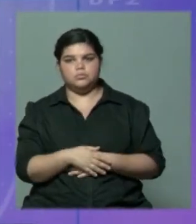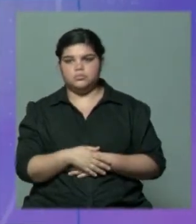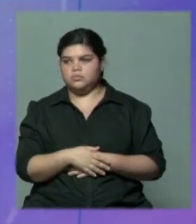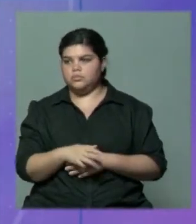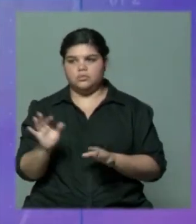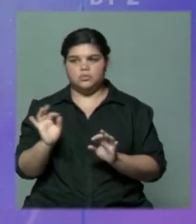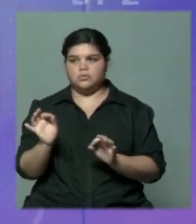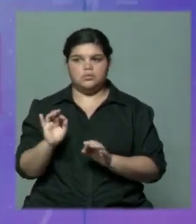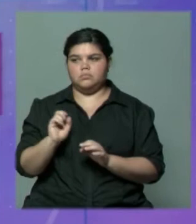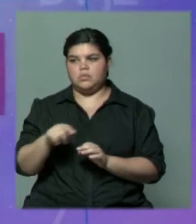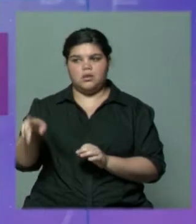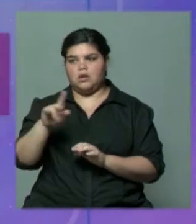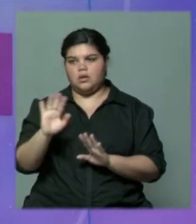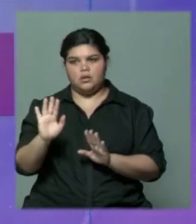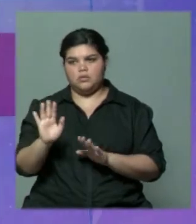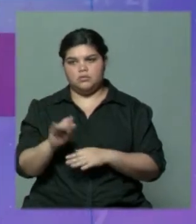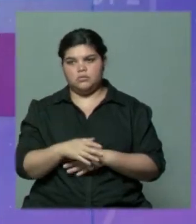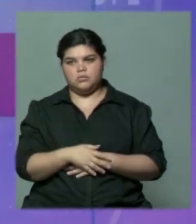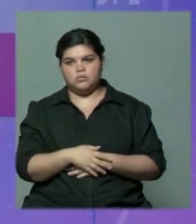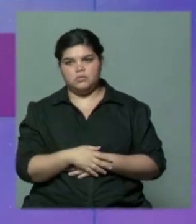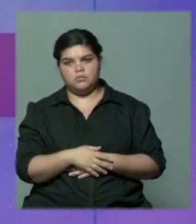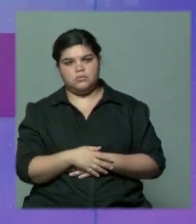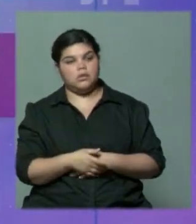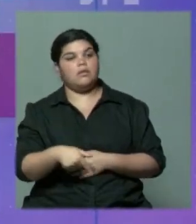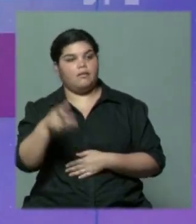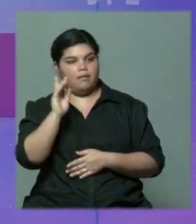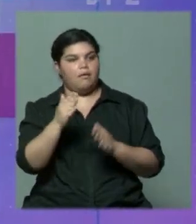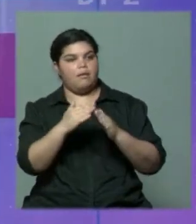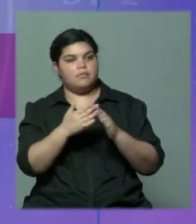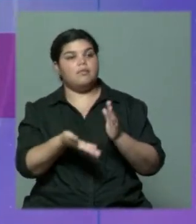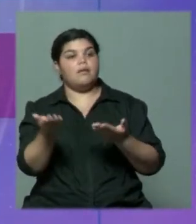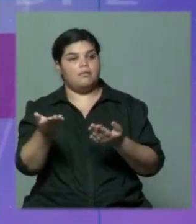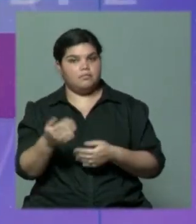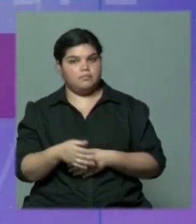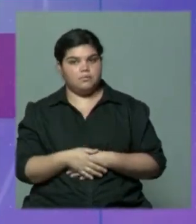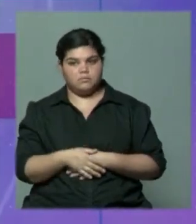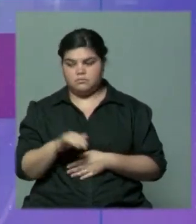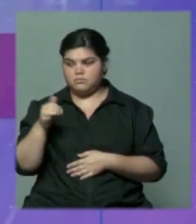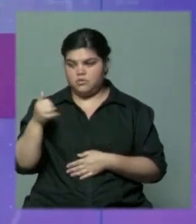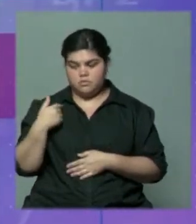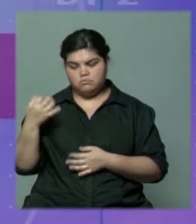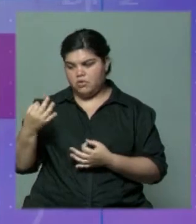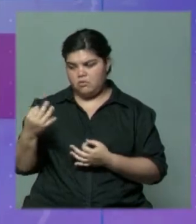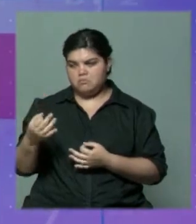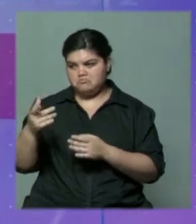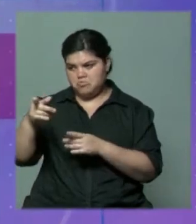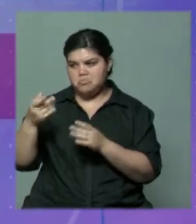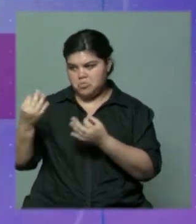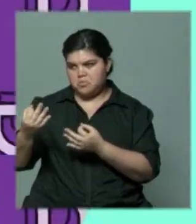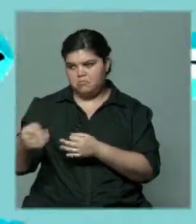No, para los pibes, vas a matar. Va para la casa. ¿Vamos? Está bien, me voy, está todo bien. Con vos está todo bien.